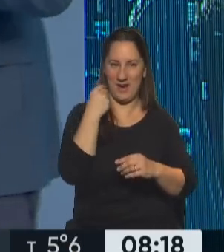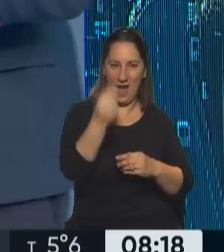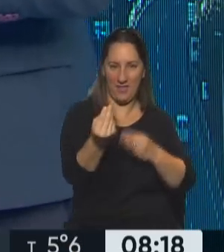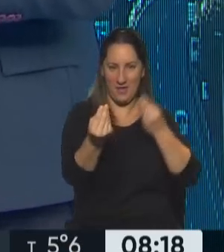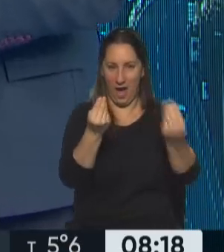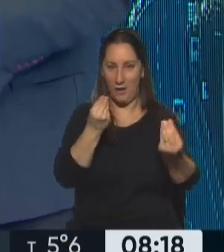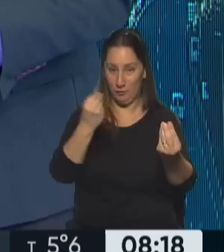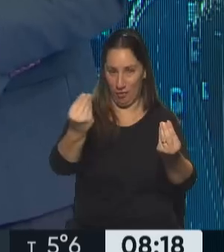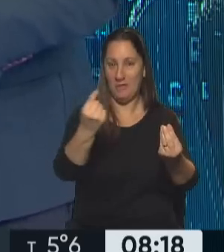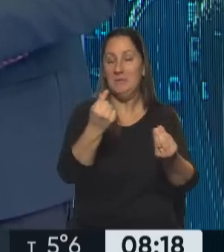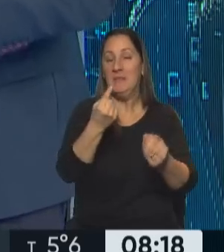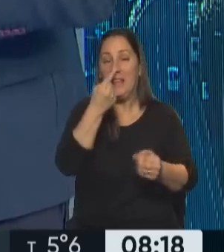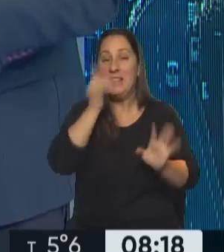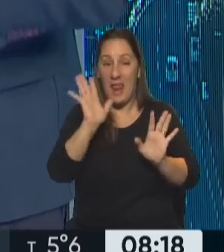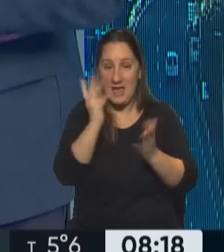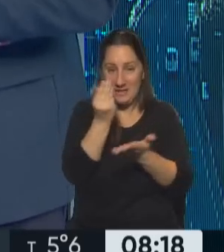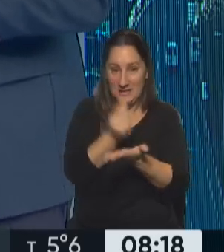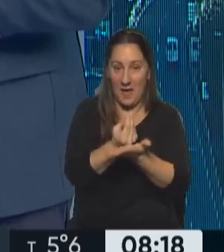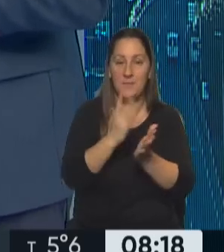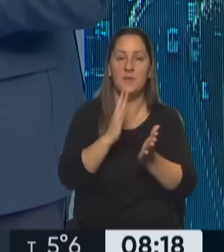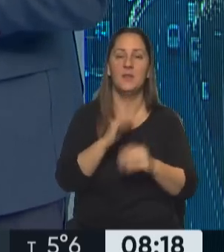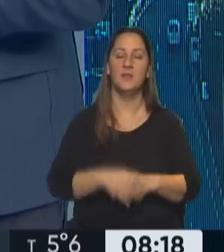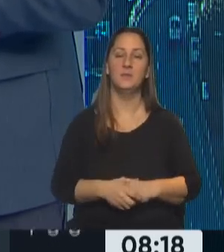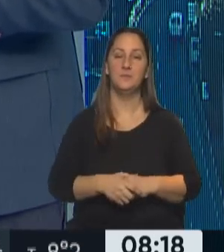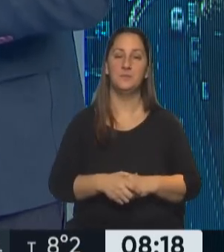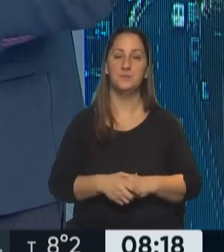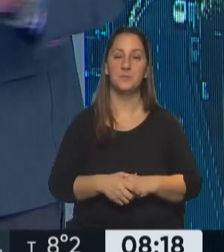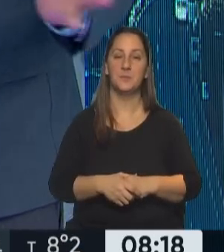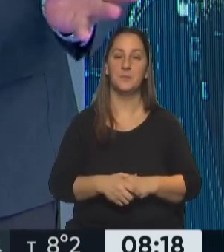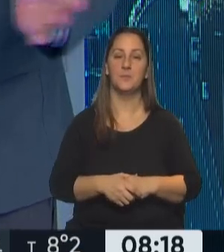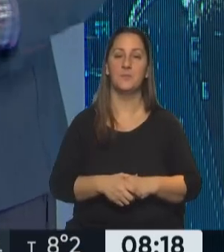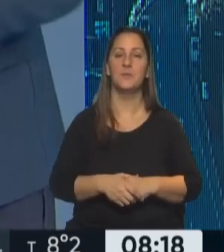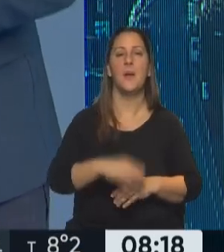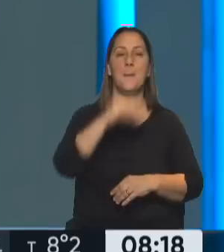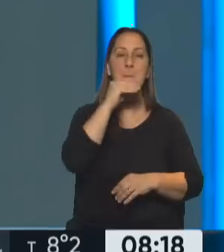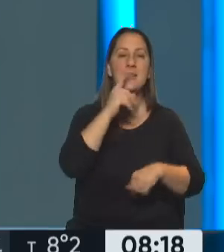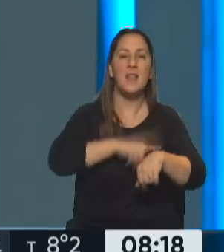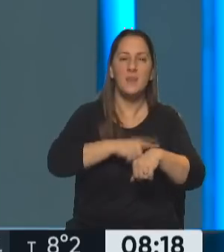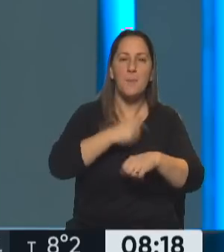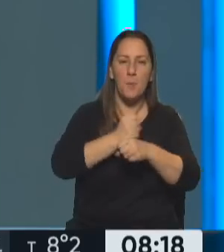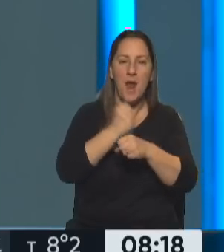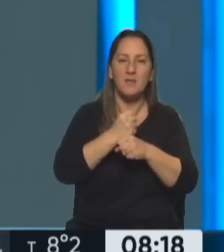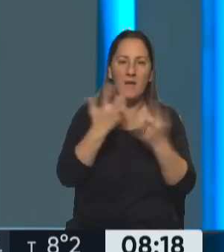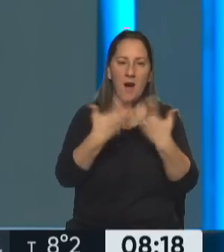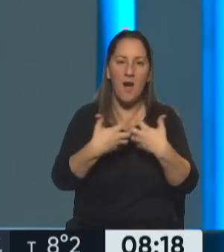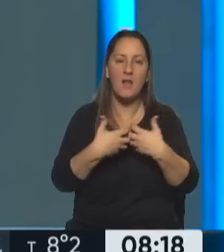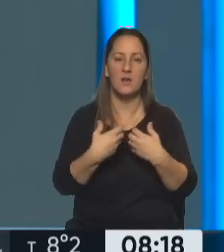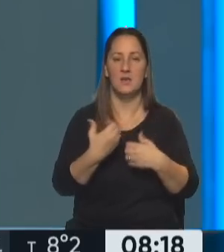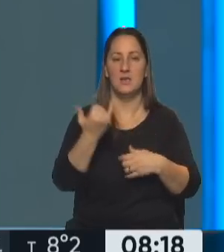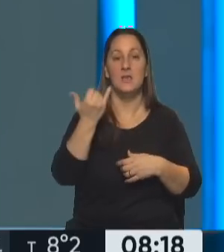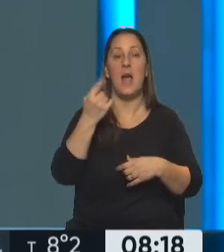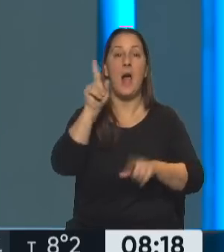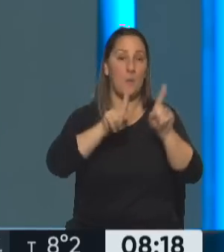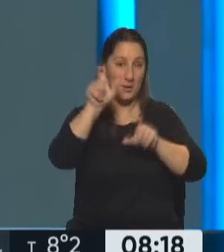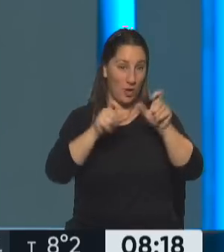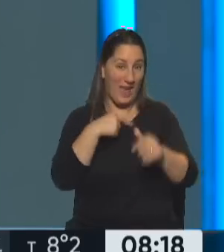interesados en poder presentarse. ¿Hasta cuándo tiene libertad de acción? Para todos los que tienen aspiraciones ya arrancó hace rato